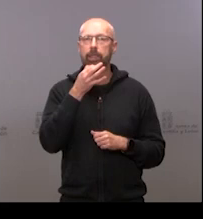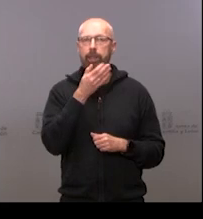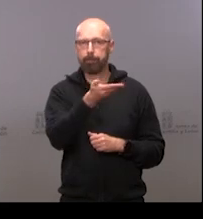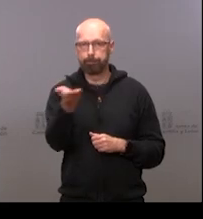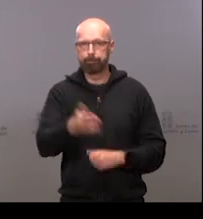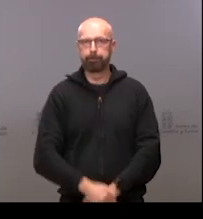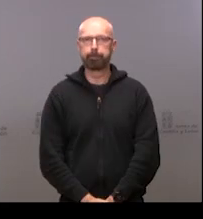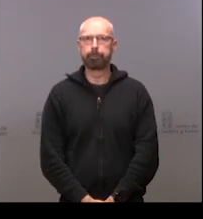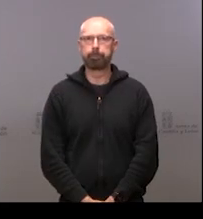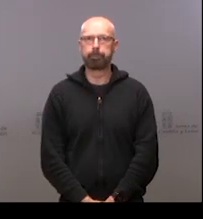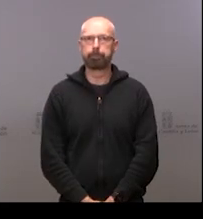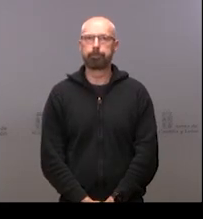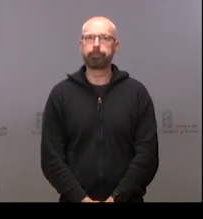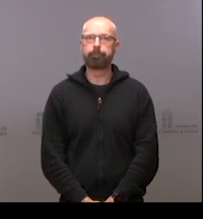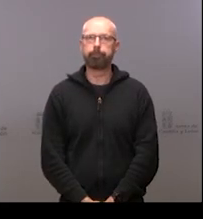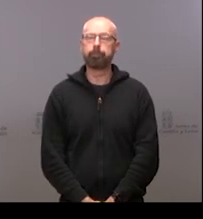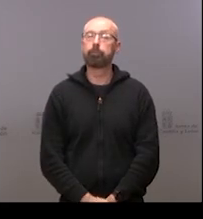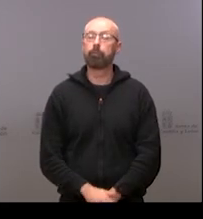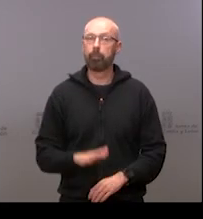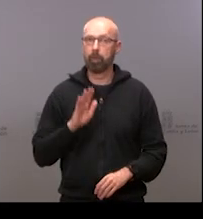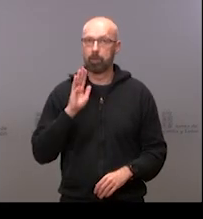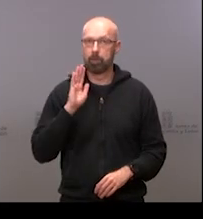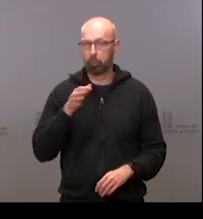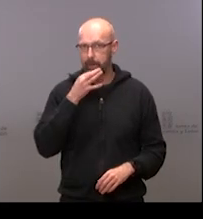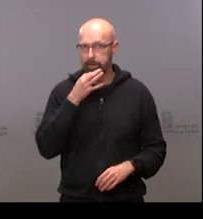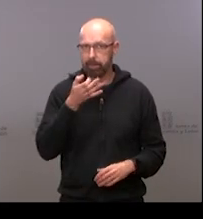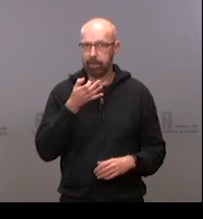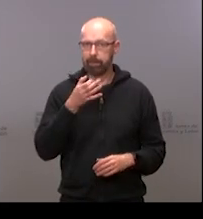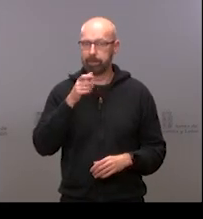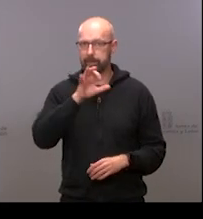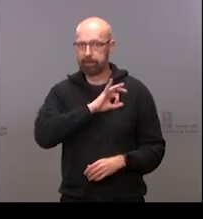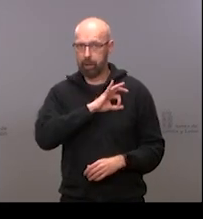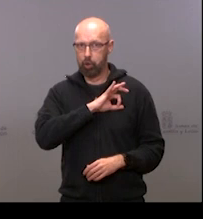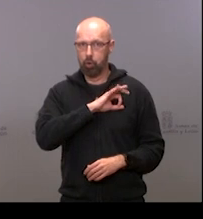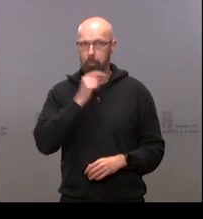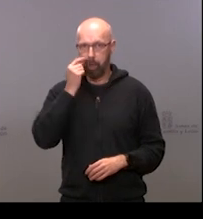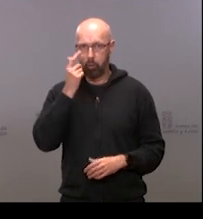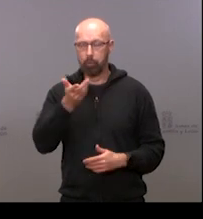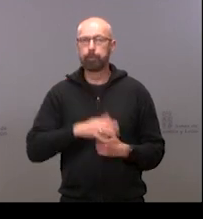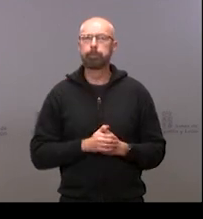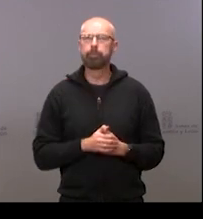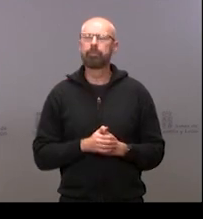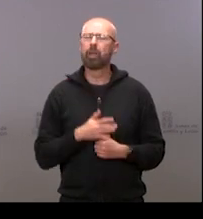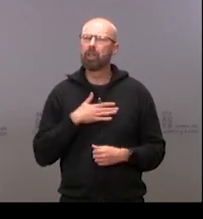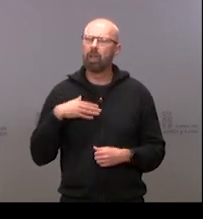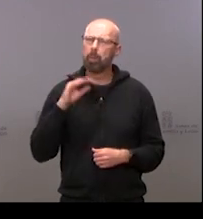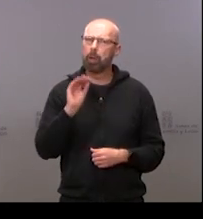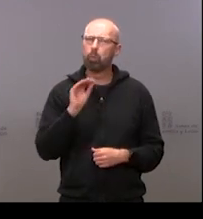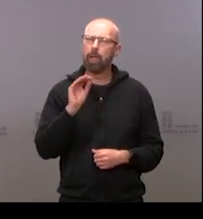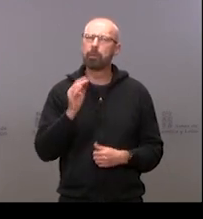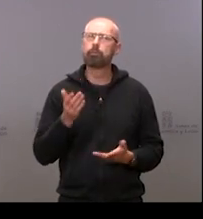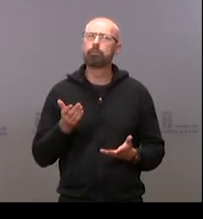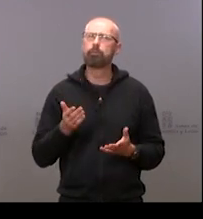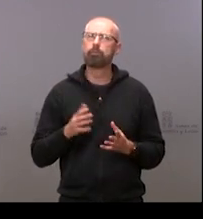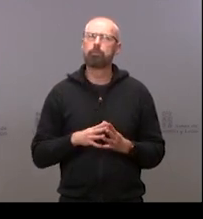cuando quieras buenas tardes señor mañueco y yo le quería preguntar y